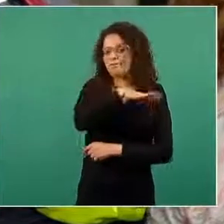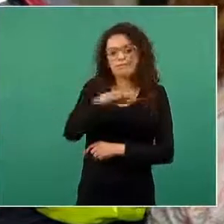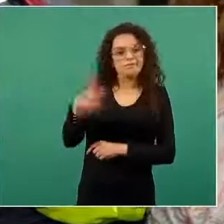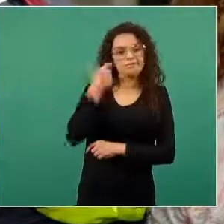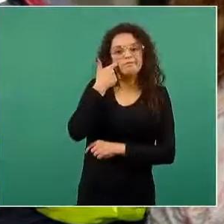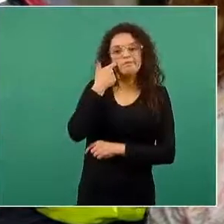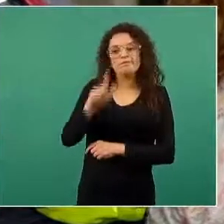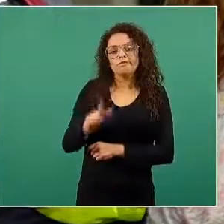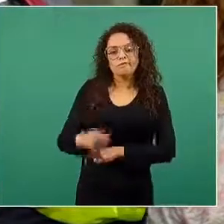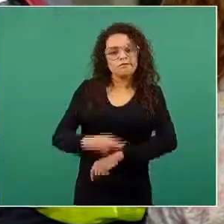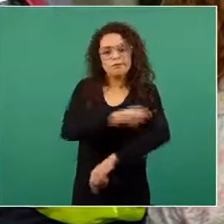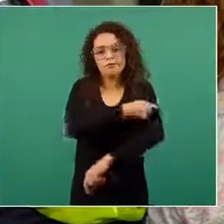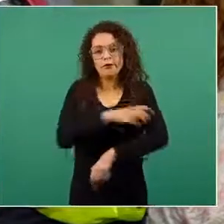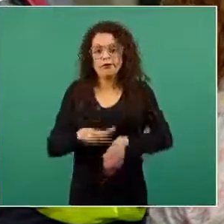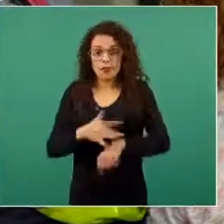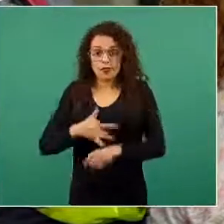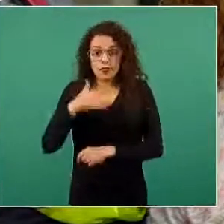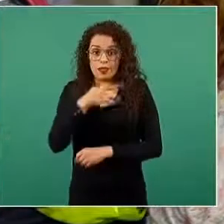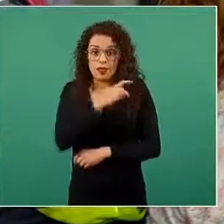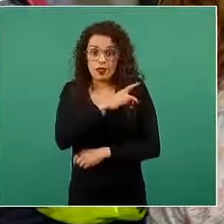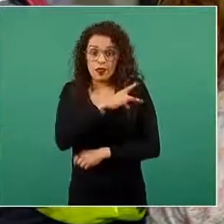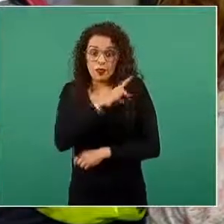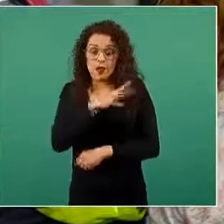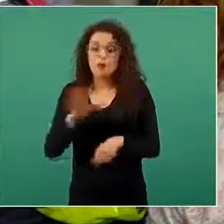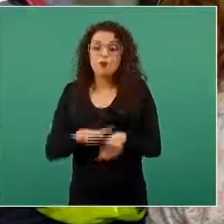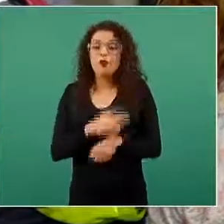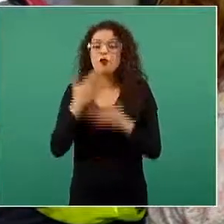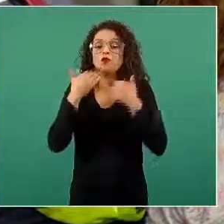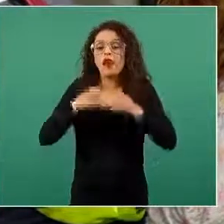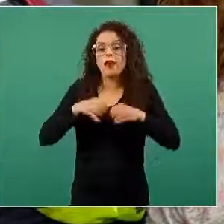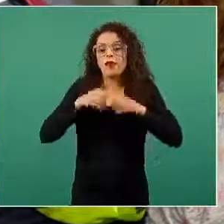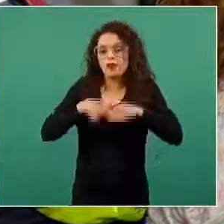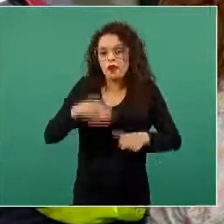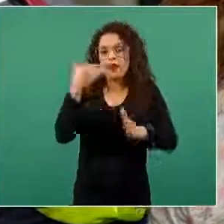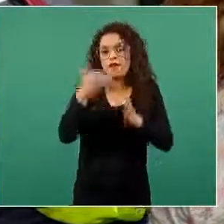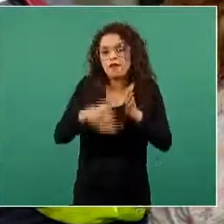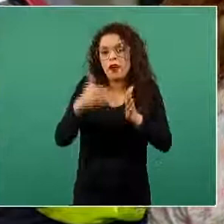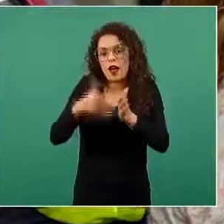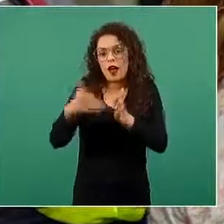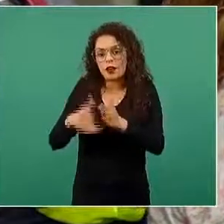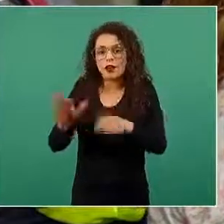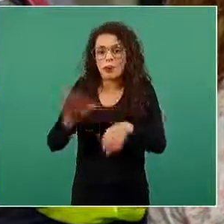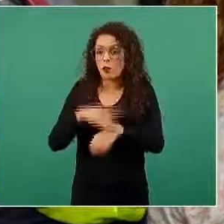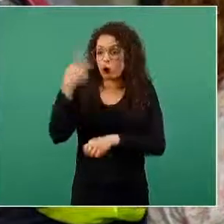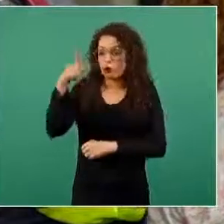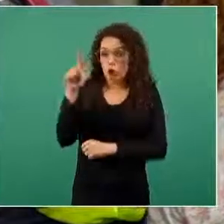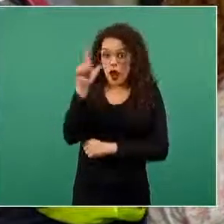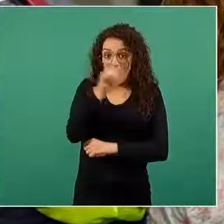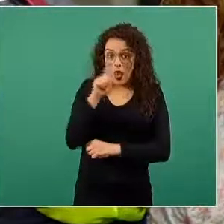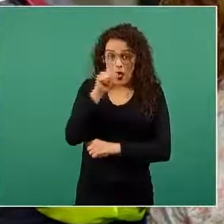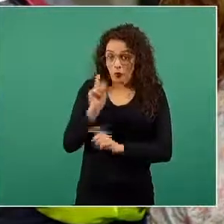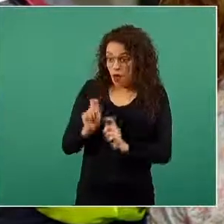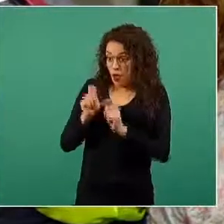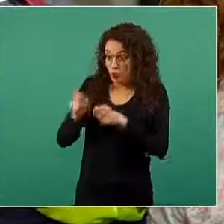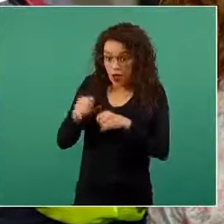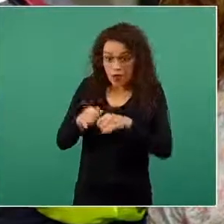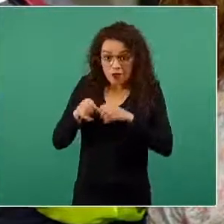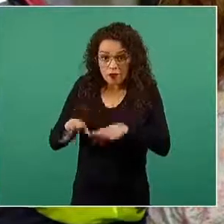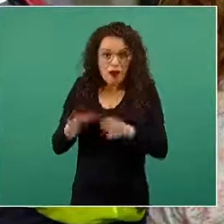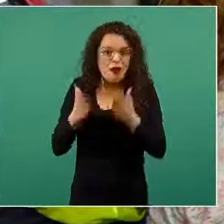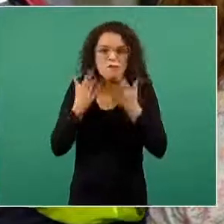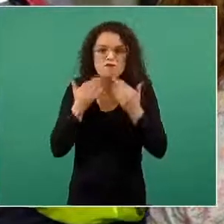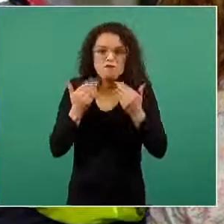vacuna, pues por temor, por desinformación, a veces porque incluso la información no llega en sus lenguas y no hay trabajo suficiente con las